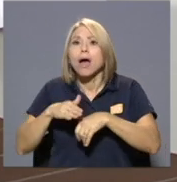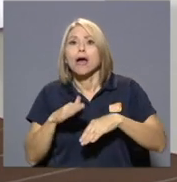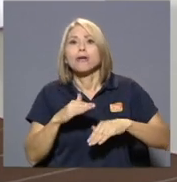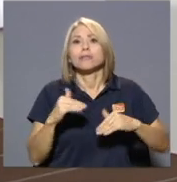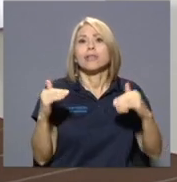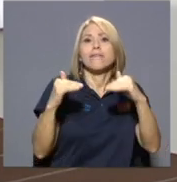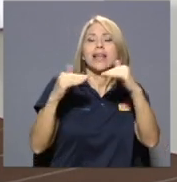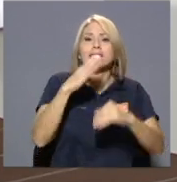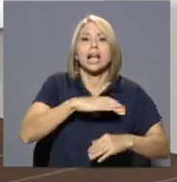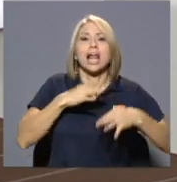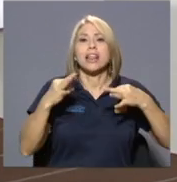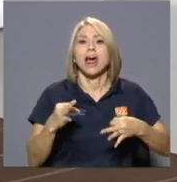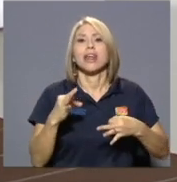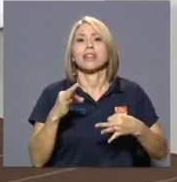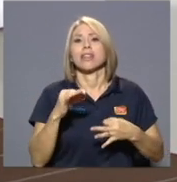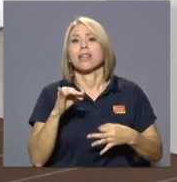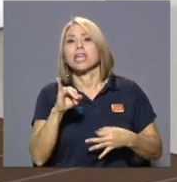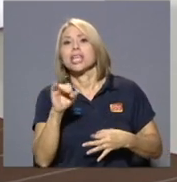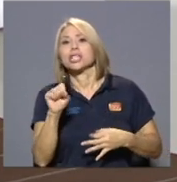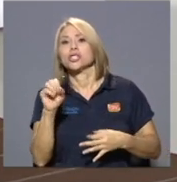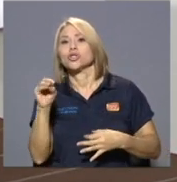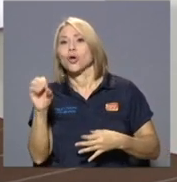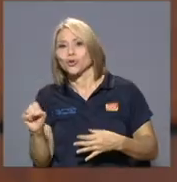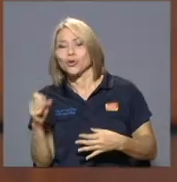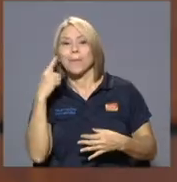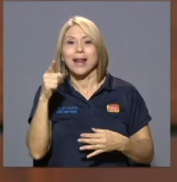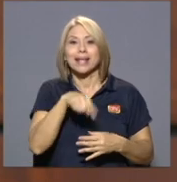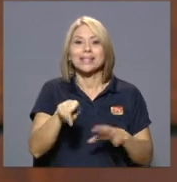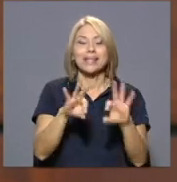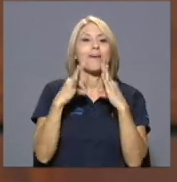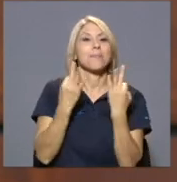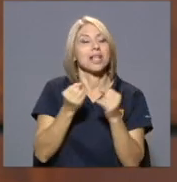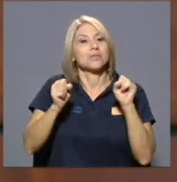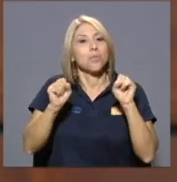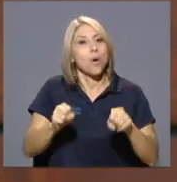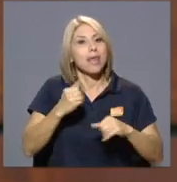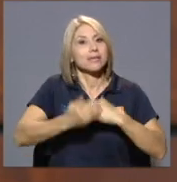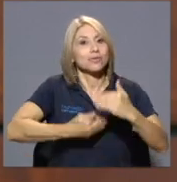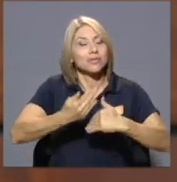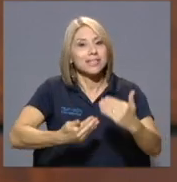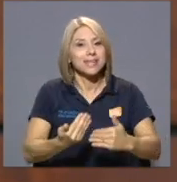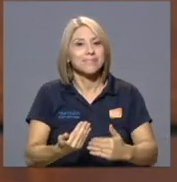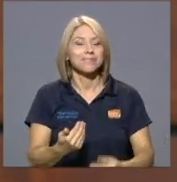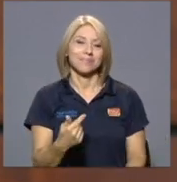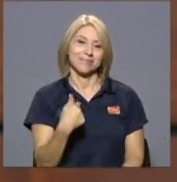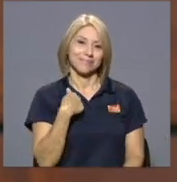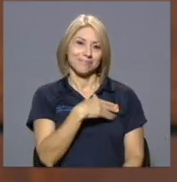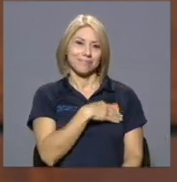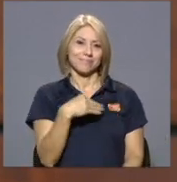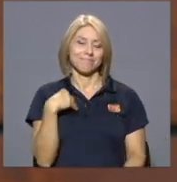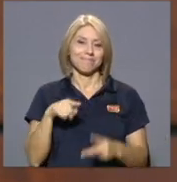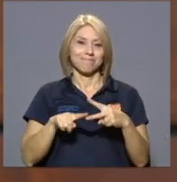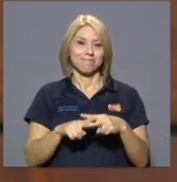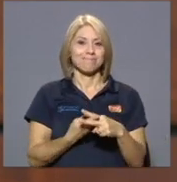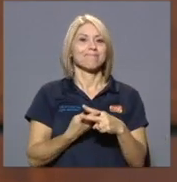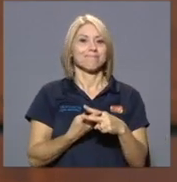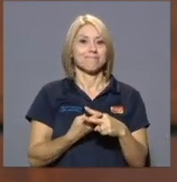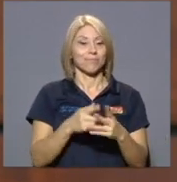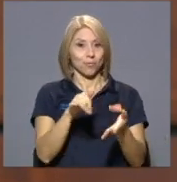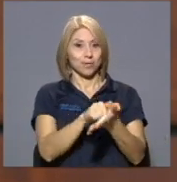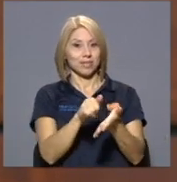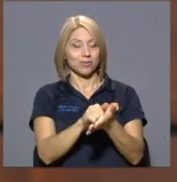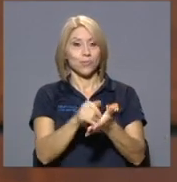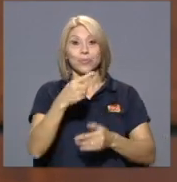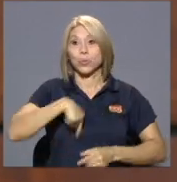que al final esas familias puedan subsistir. Sí, bueno, a mí me gustaría inclusive empezar como contextualizando precisamente esto, ¿verdad?